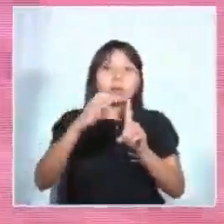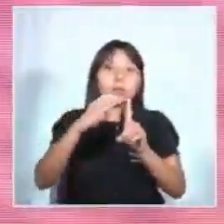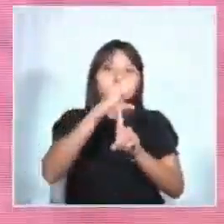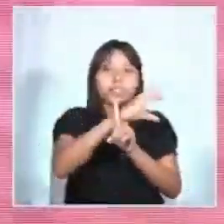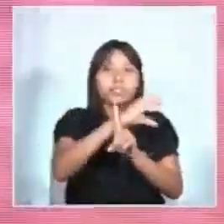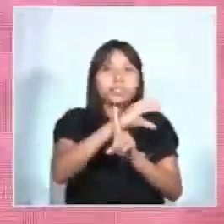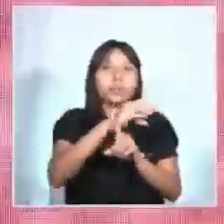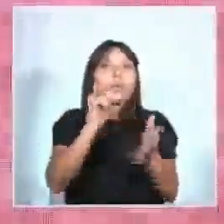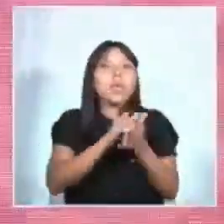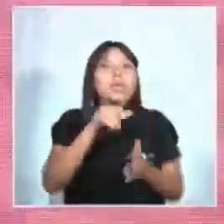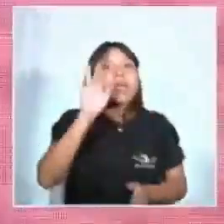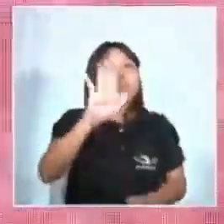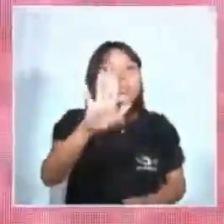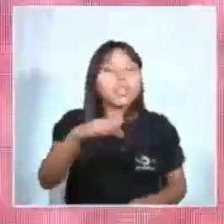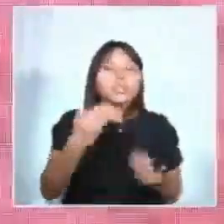posee.